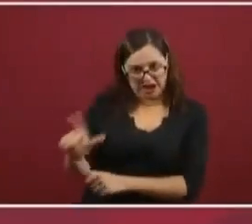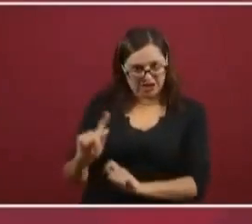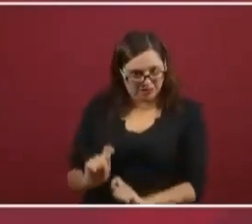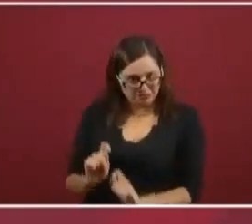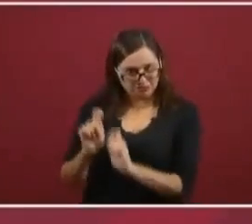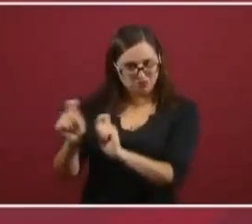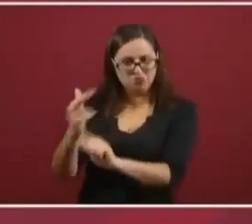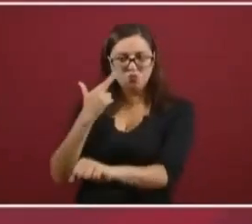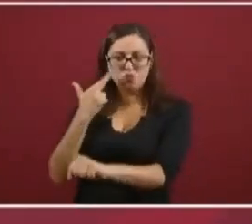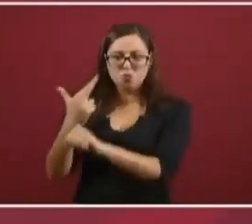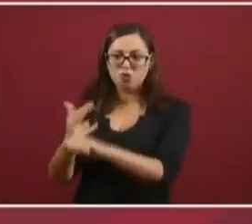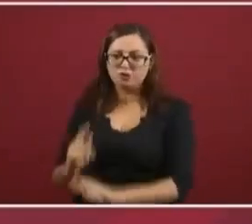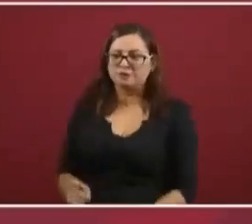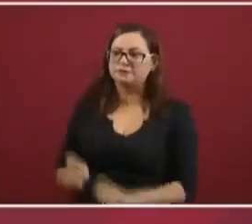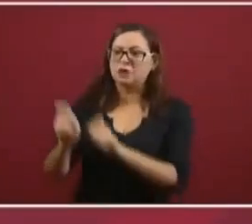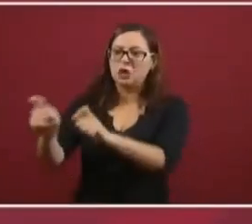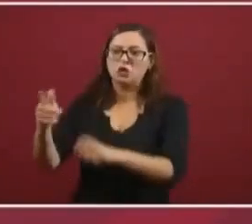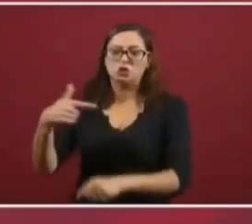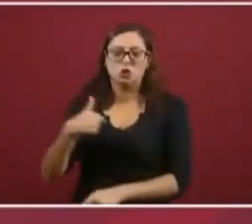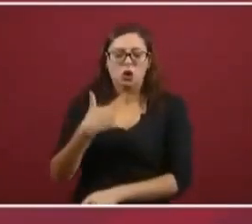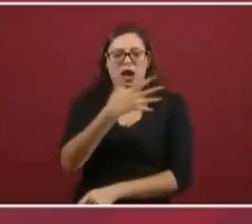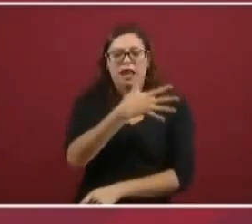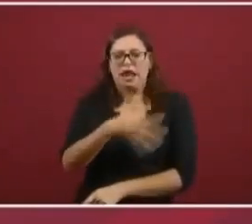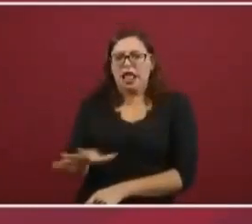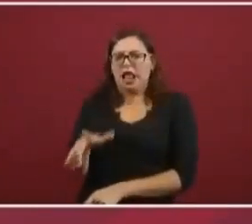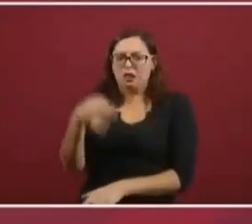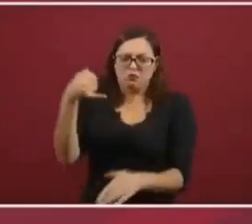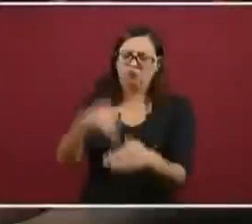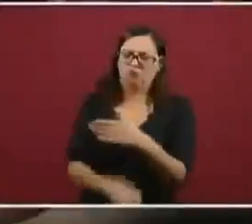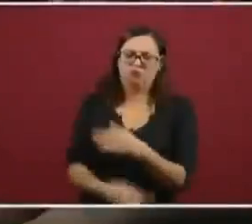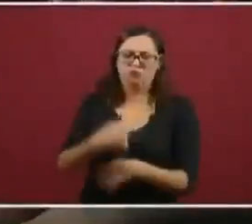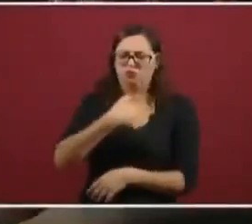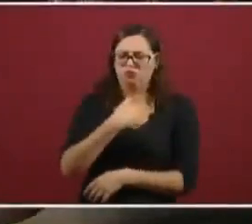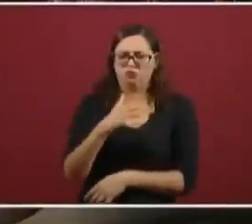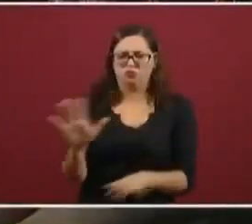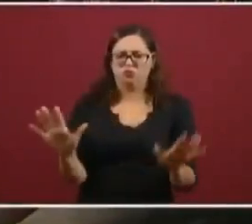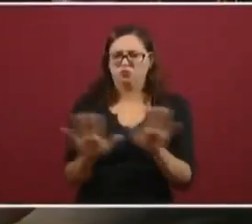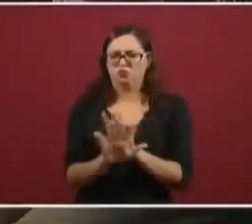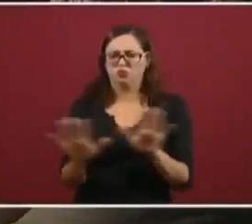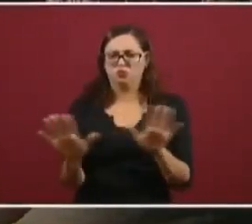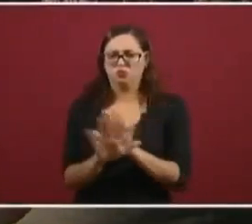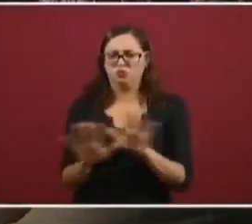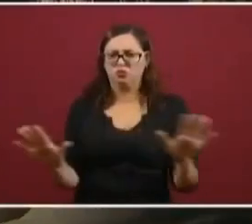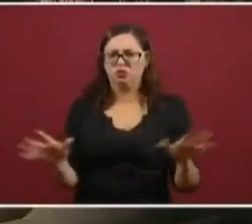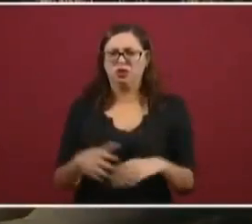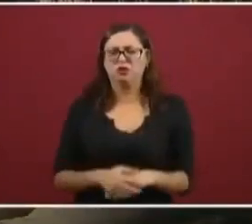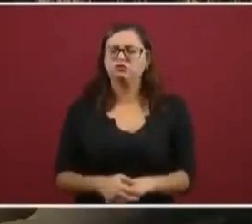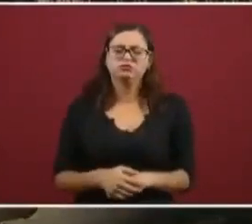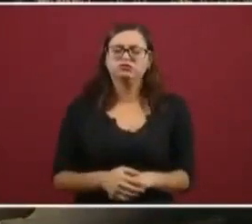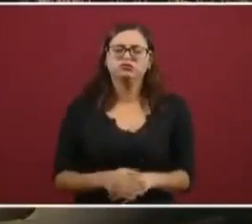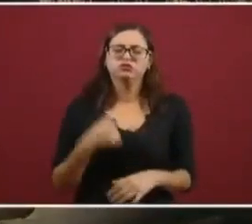más informes generales pura brocha